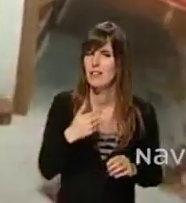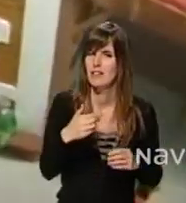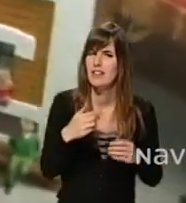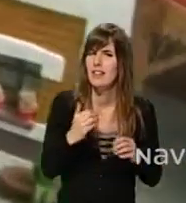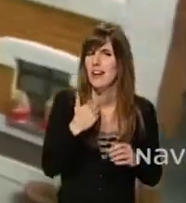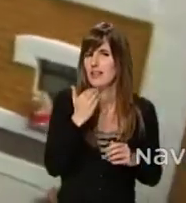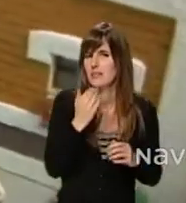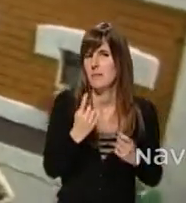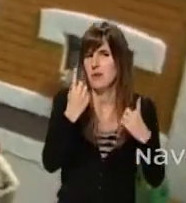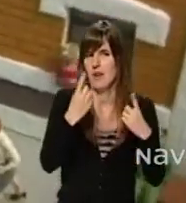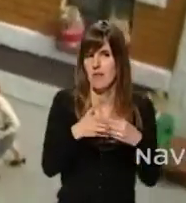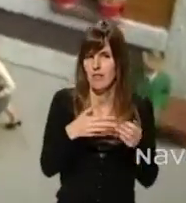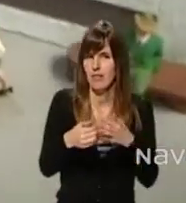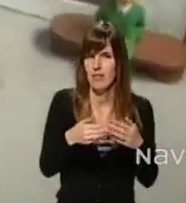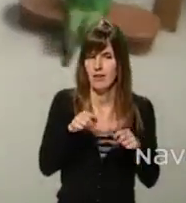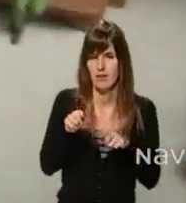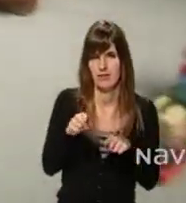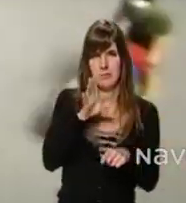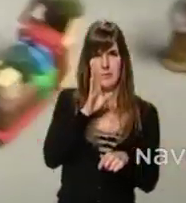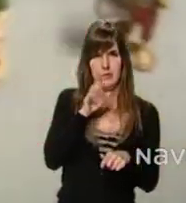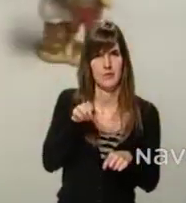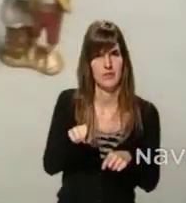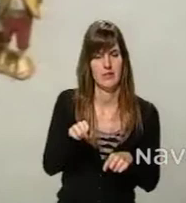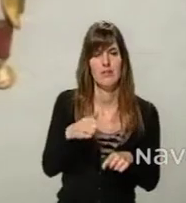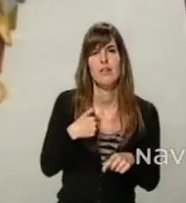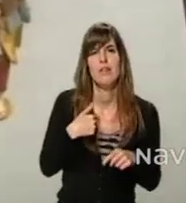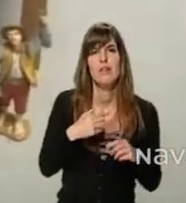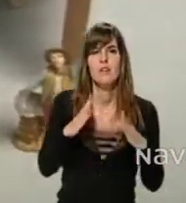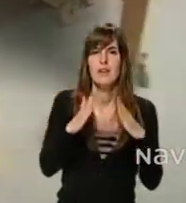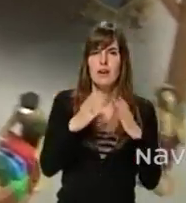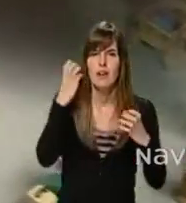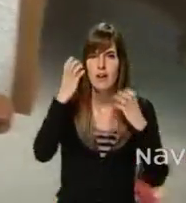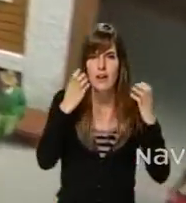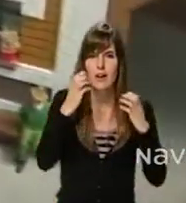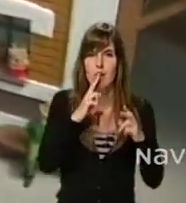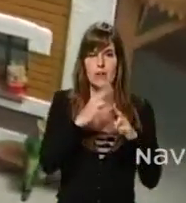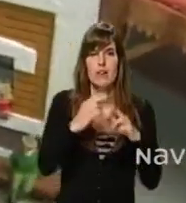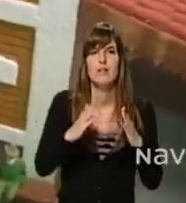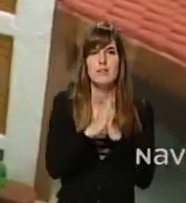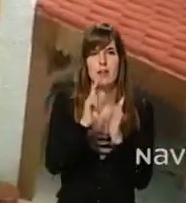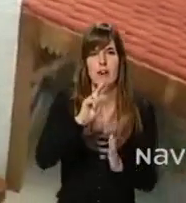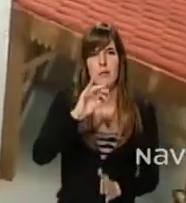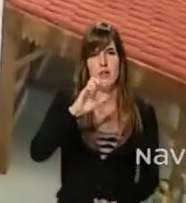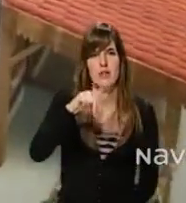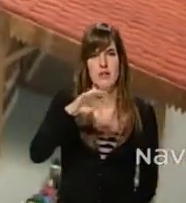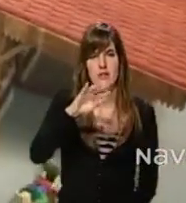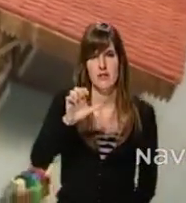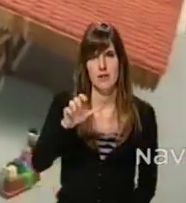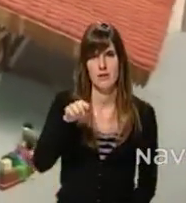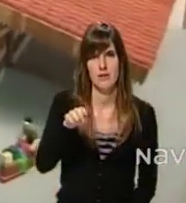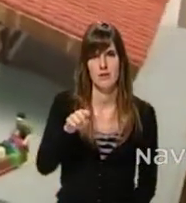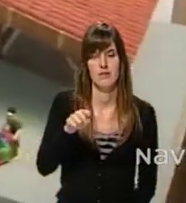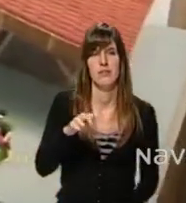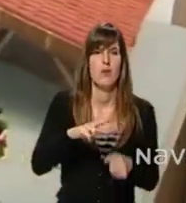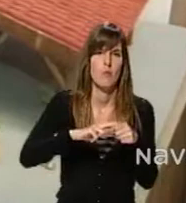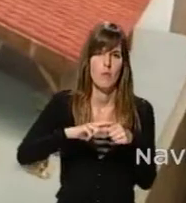primeras que hice. Pues concretamente esta es la granja de San Vicente, que es de la provincia